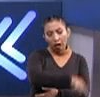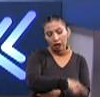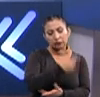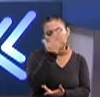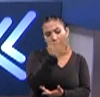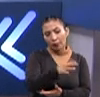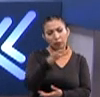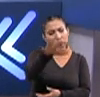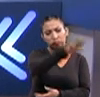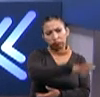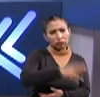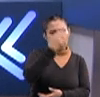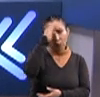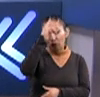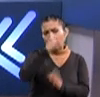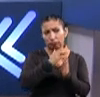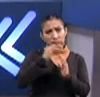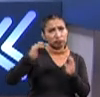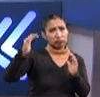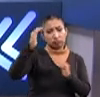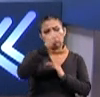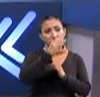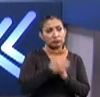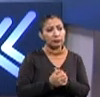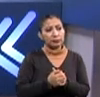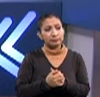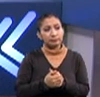pues sabemos que Cuba, una de sus grandes...